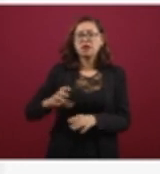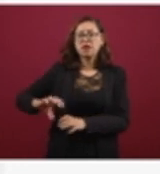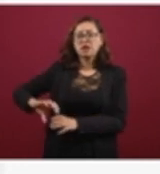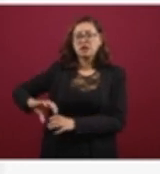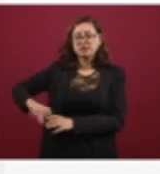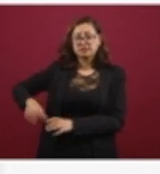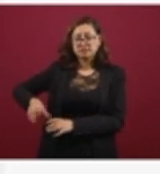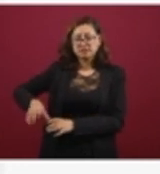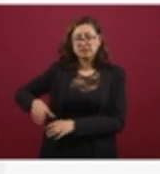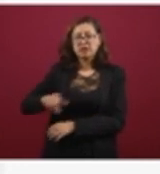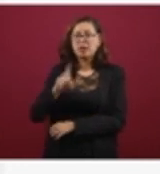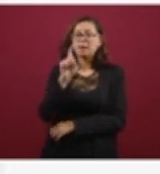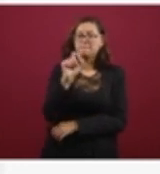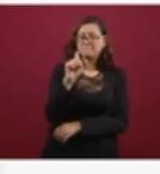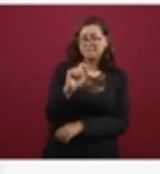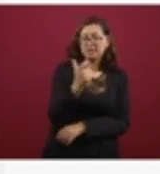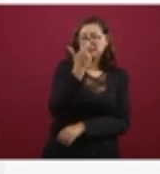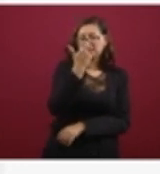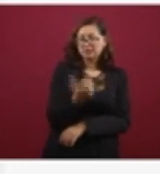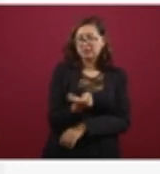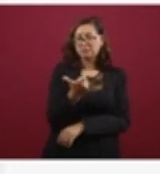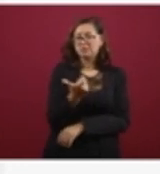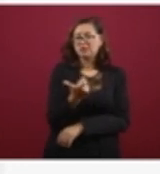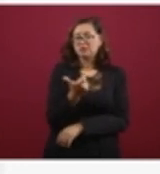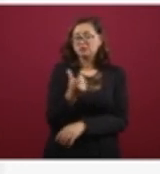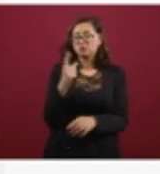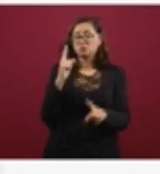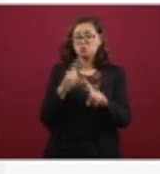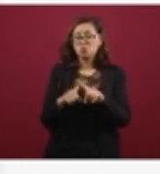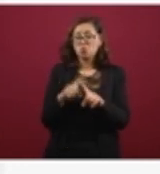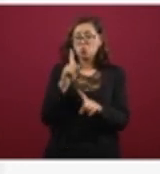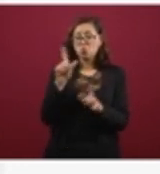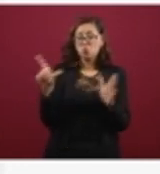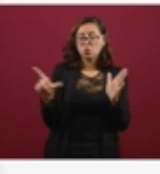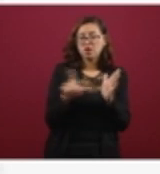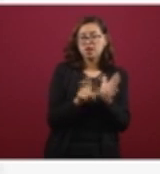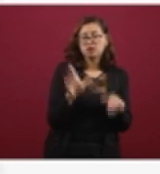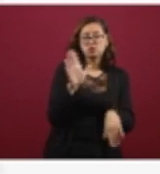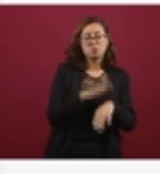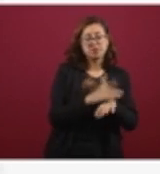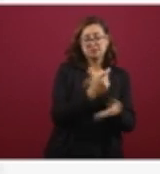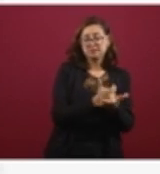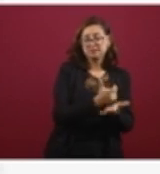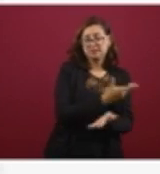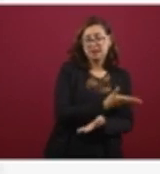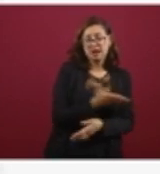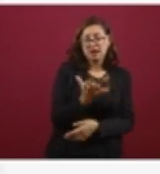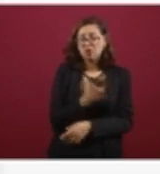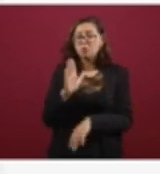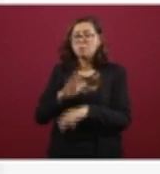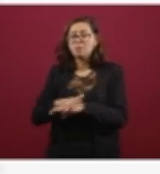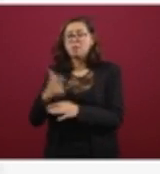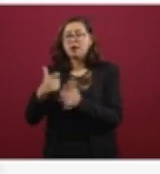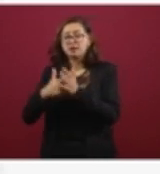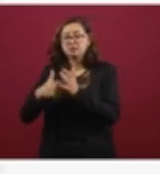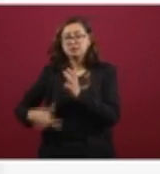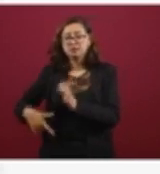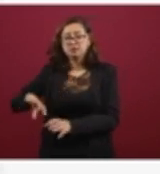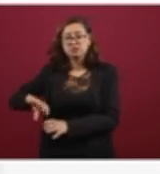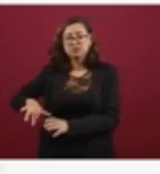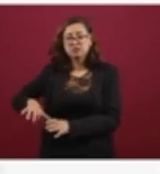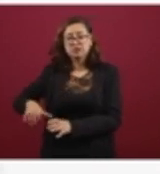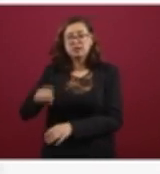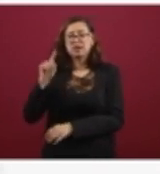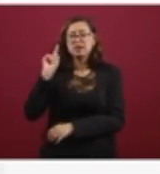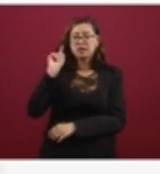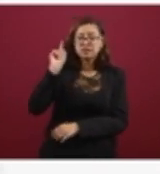cilindros, 20 pesos con 30 centavos por litro, y el precio más bajo en cilindro lo ofrece Servigas en